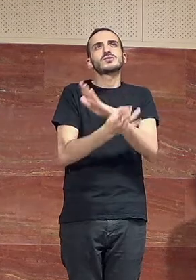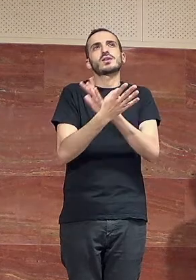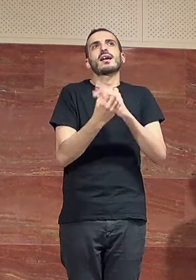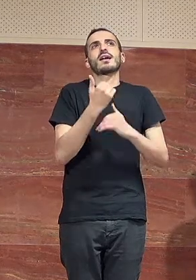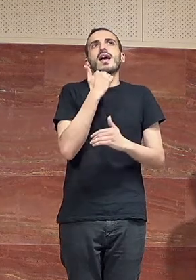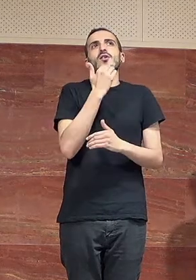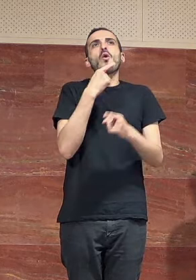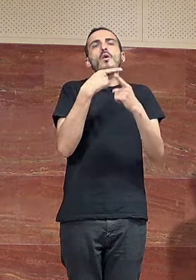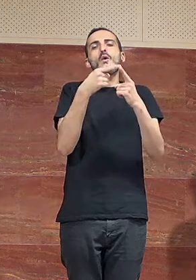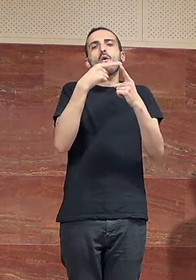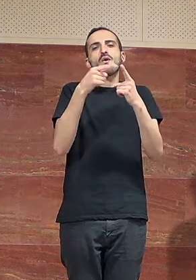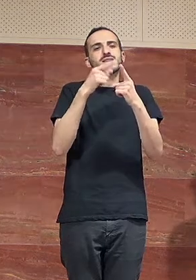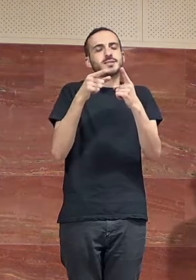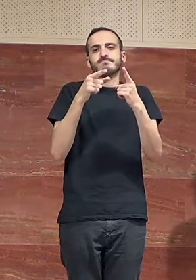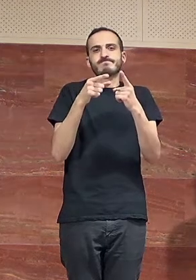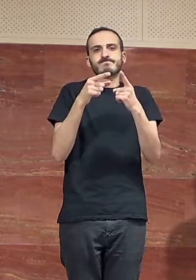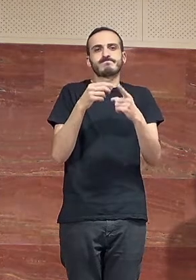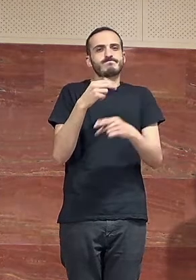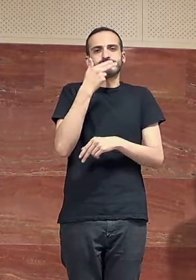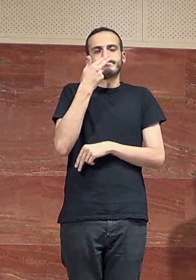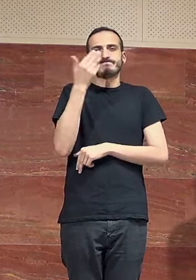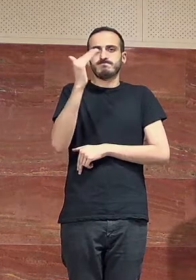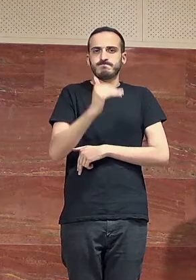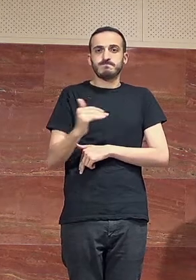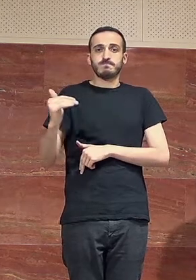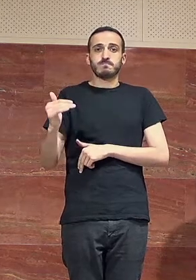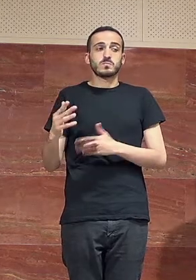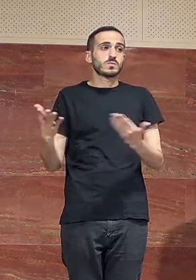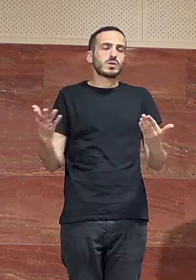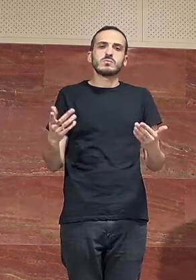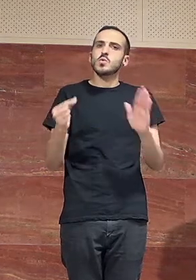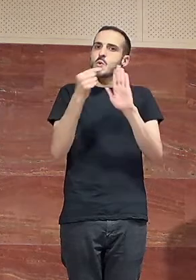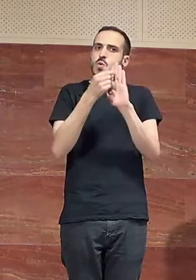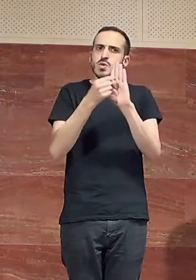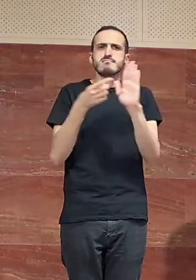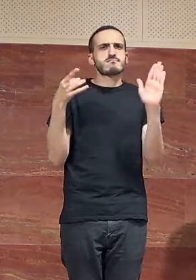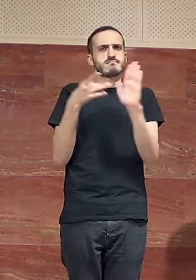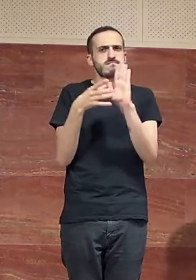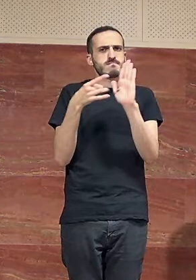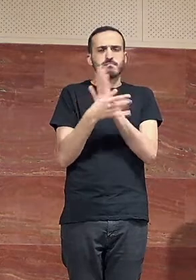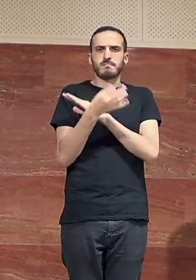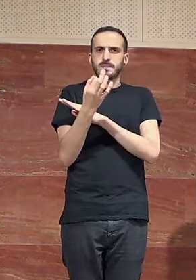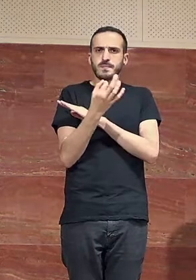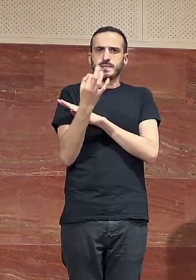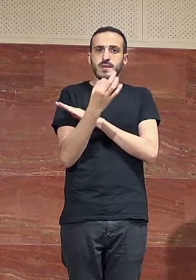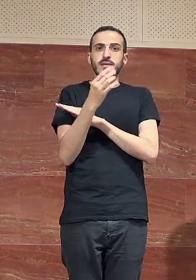por otro lado, esas áreas de prioridad peatonal tienen que tener también unos criterios de calidad, más allá de la propia función, ¿no?